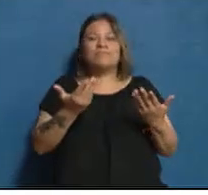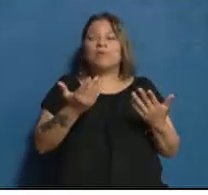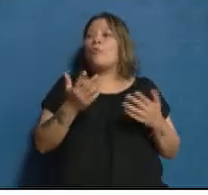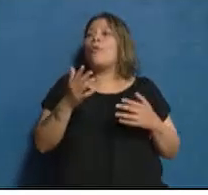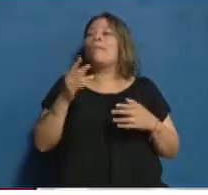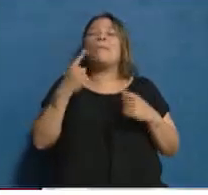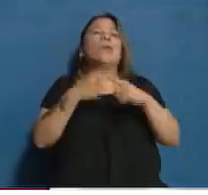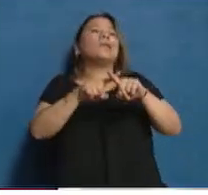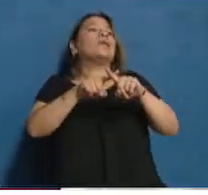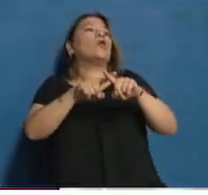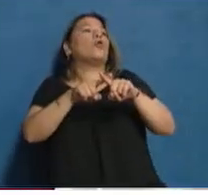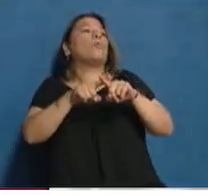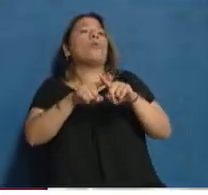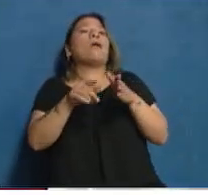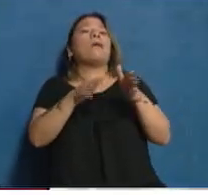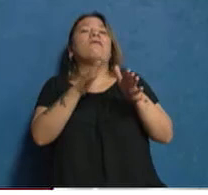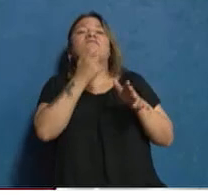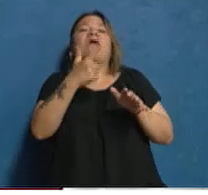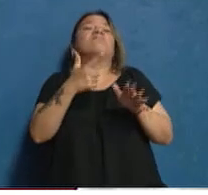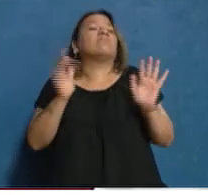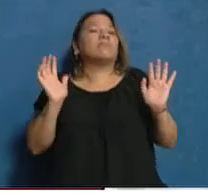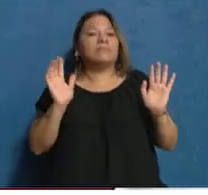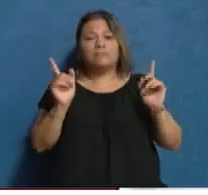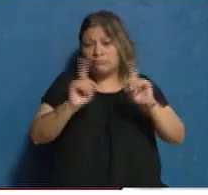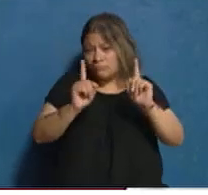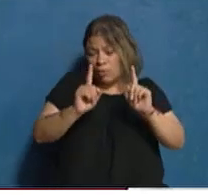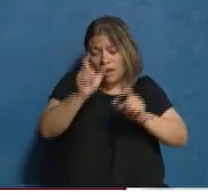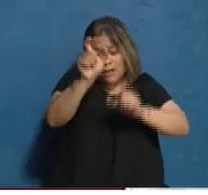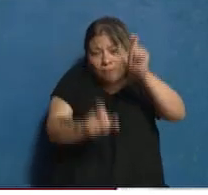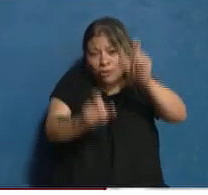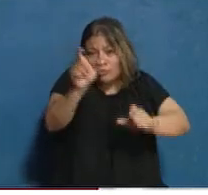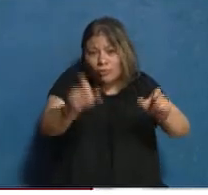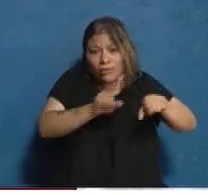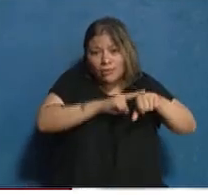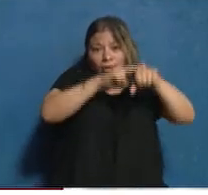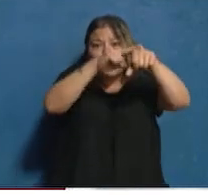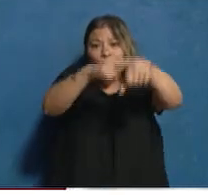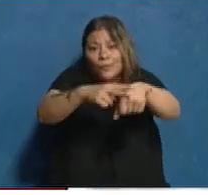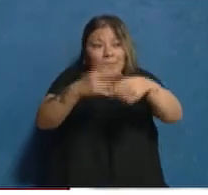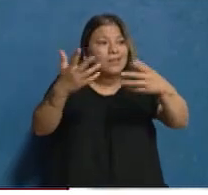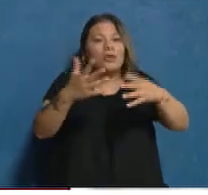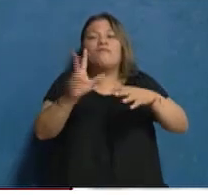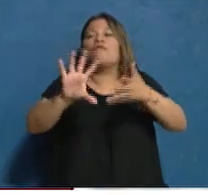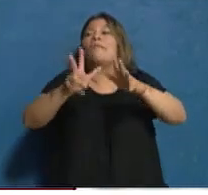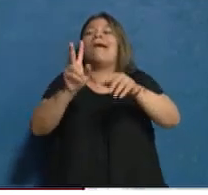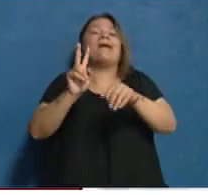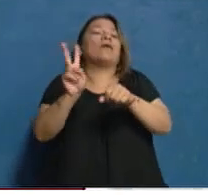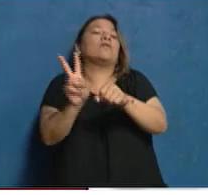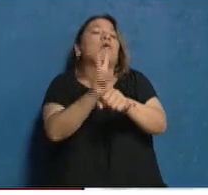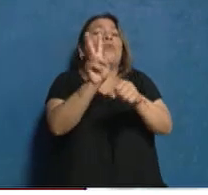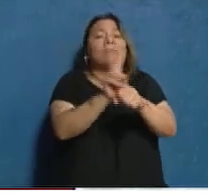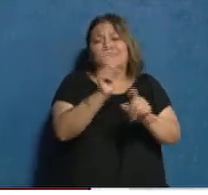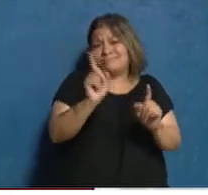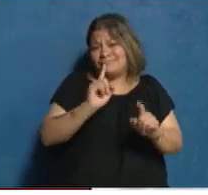En lugar de ir al problema de fondo, se le está dando un mensaje a la gente en el sentido de que se le está cuidando, cuando en